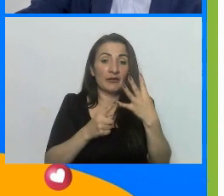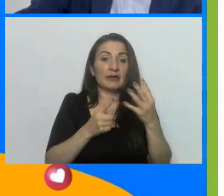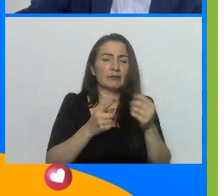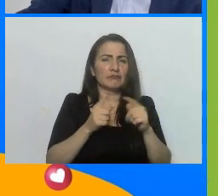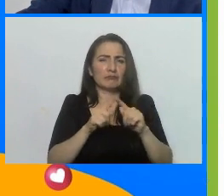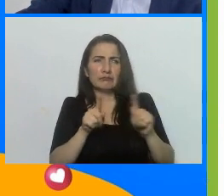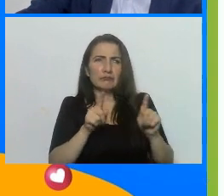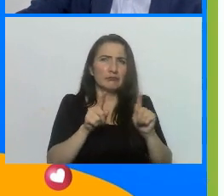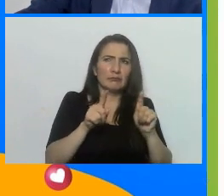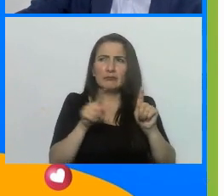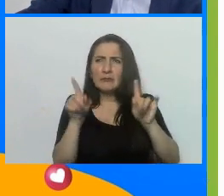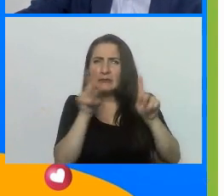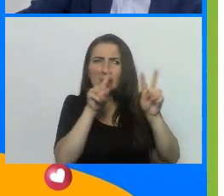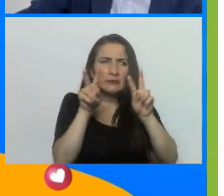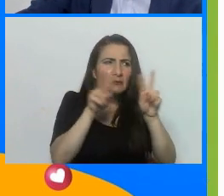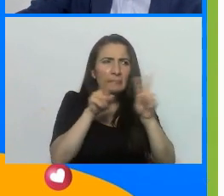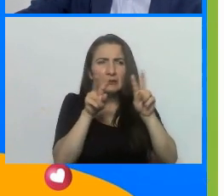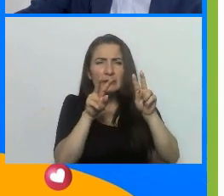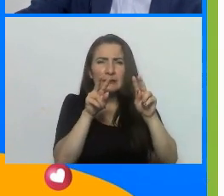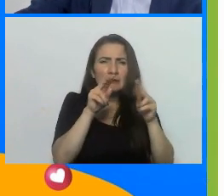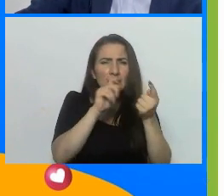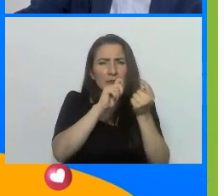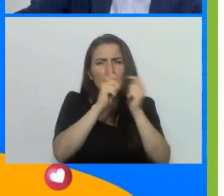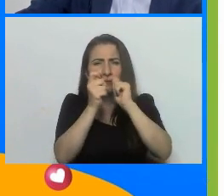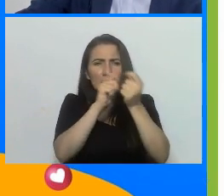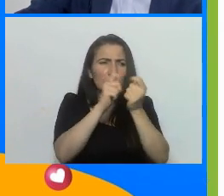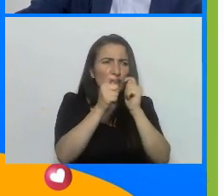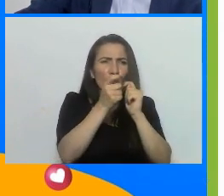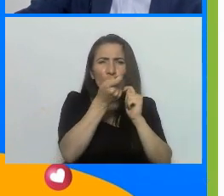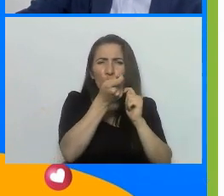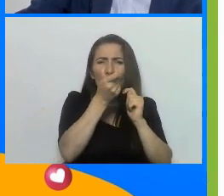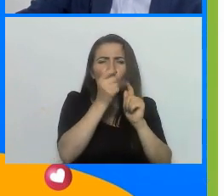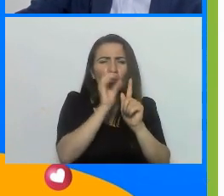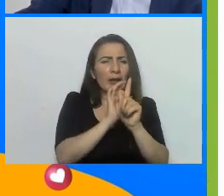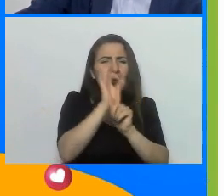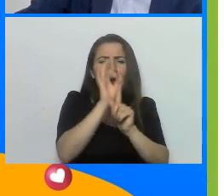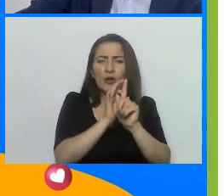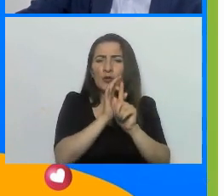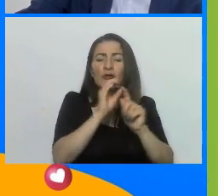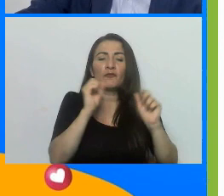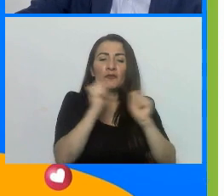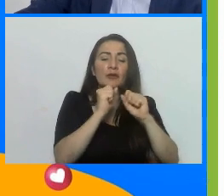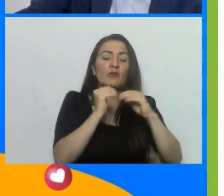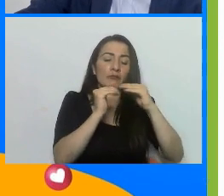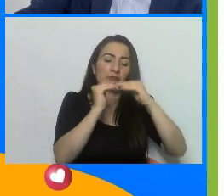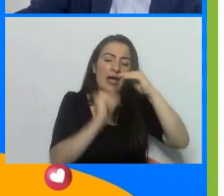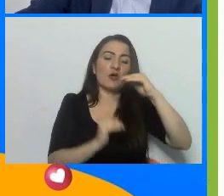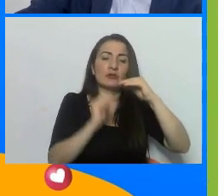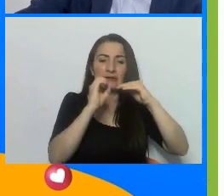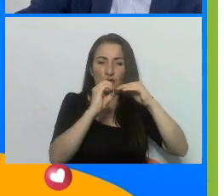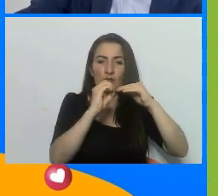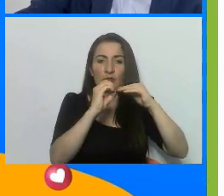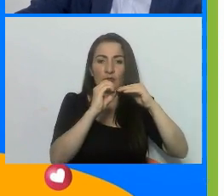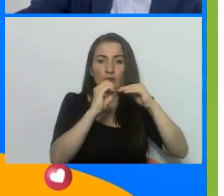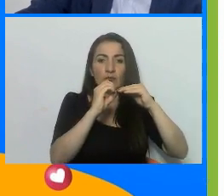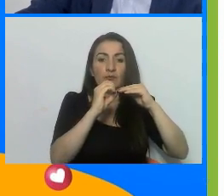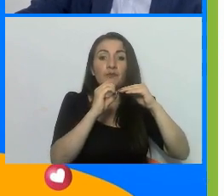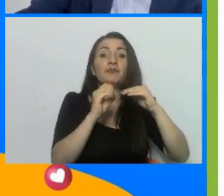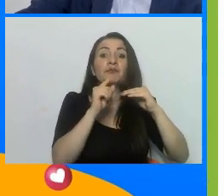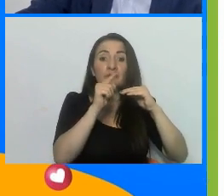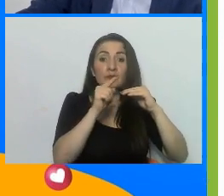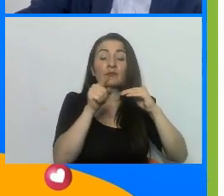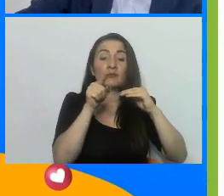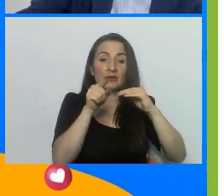¿sí? Porque todo el tiempo la diferencia son de muy pocos grados, pero siempre bajo cero, ¿sí? Mientras que acá, ¿sí?